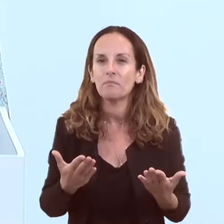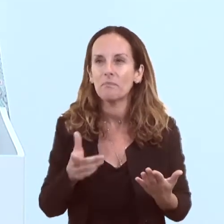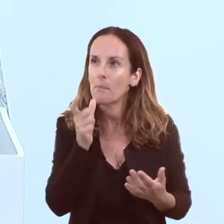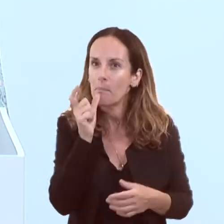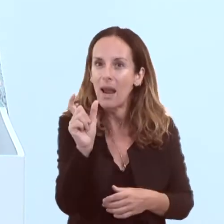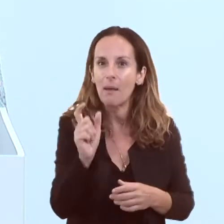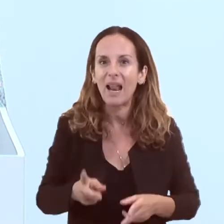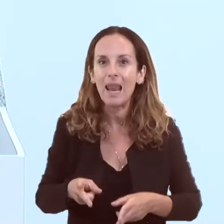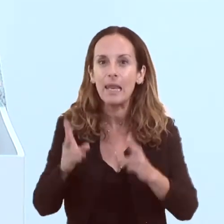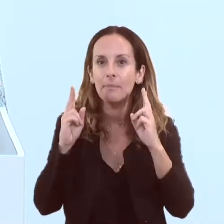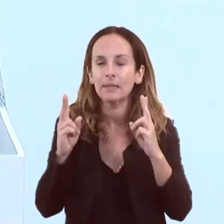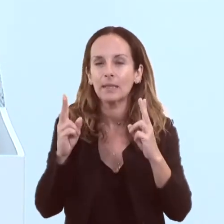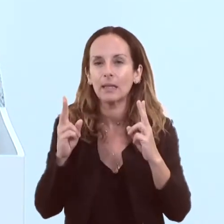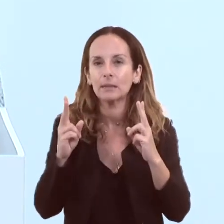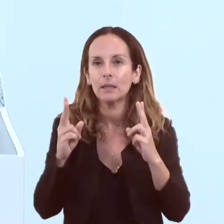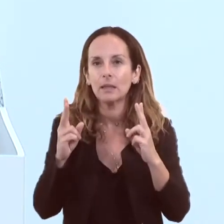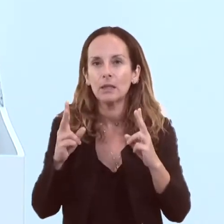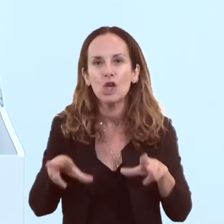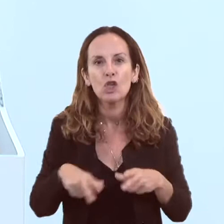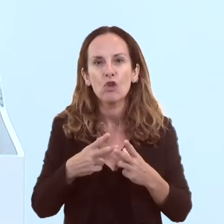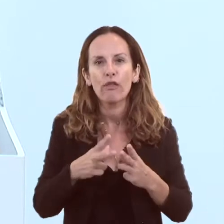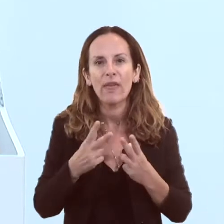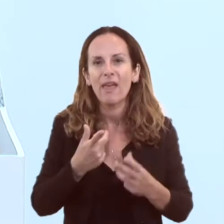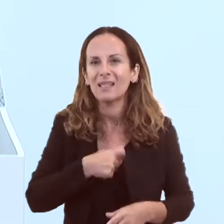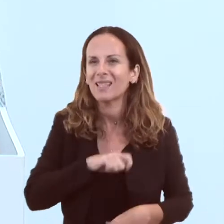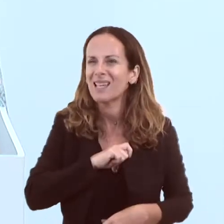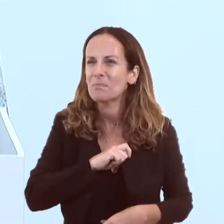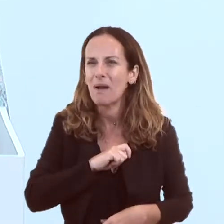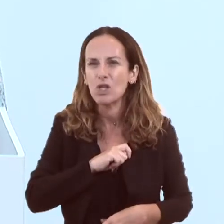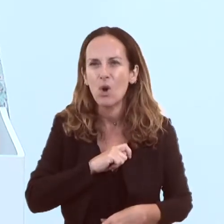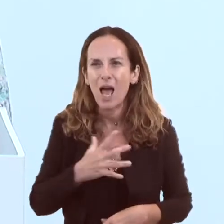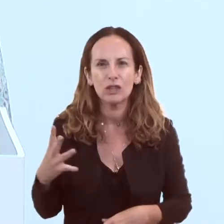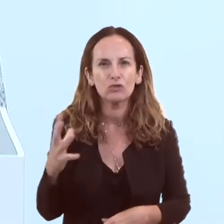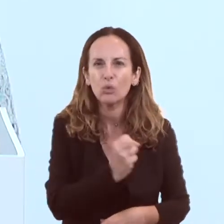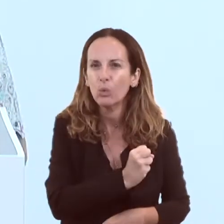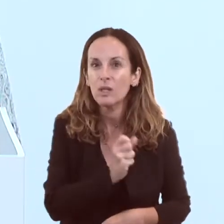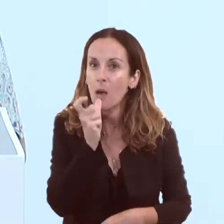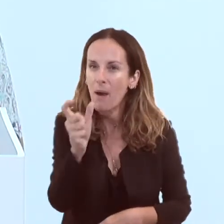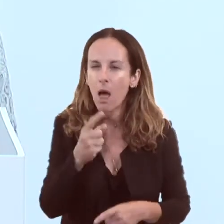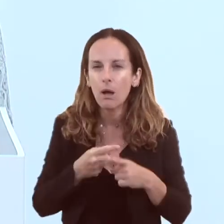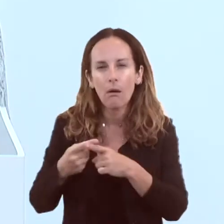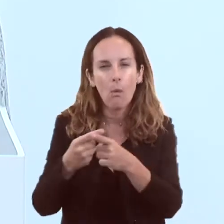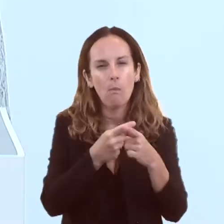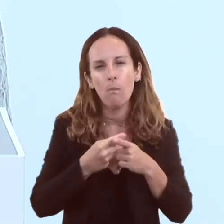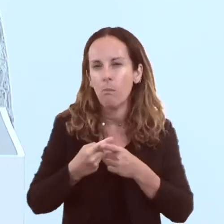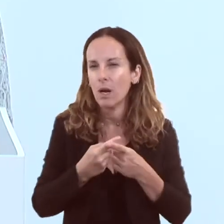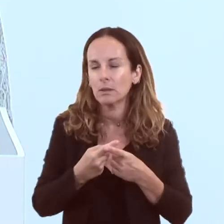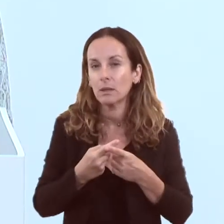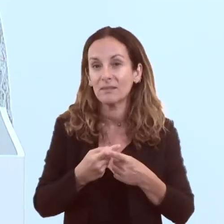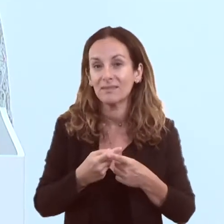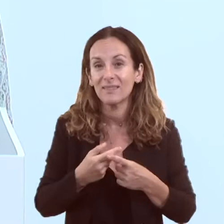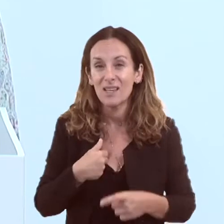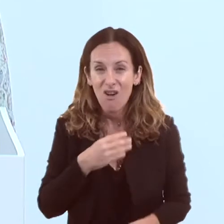compartido a escala de toda la sociedad española no nosotros los chiquillos lo vivíamos de una manera